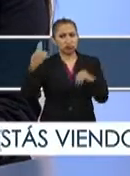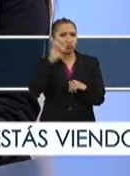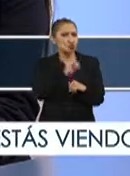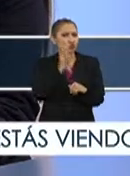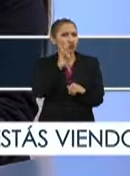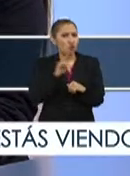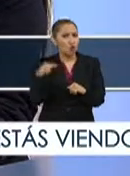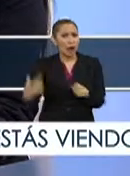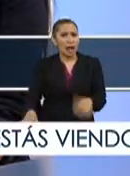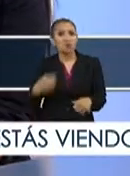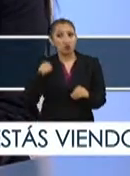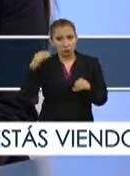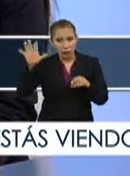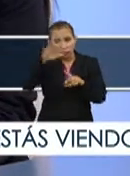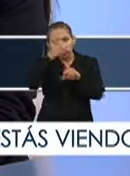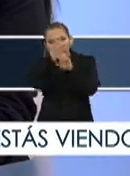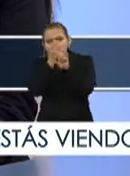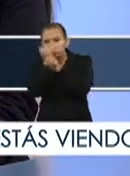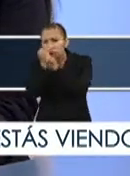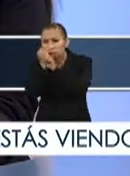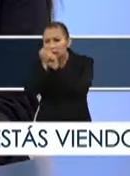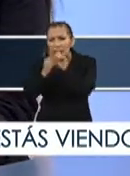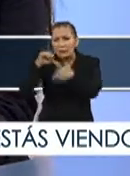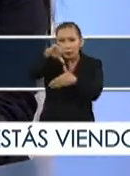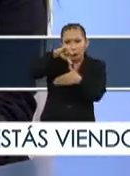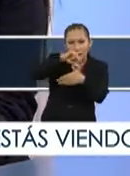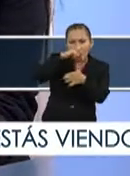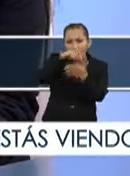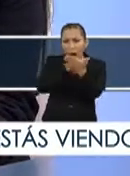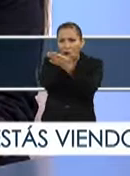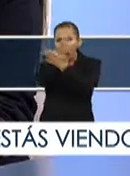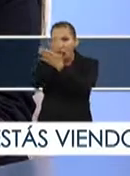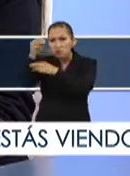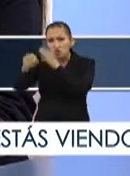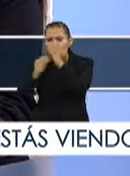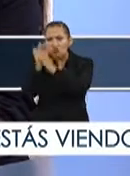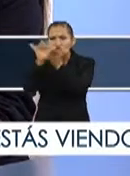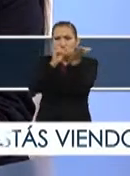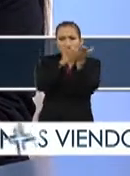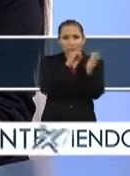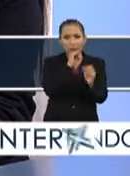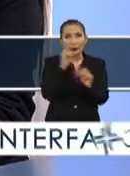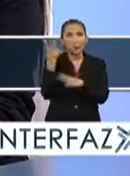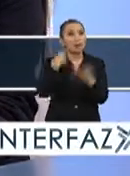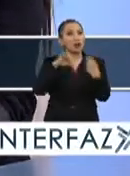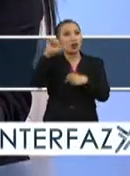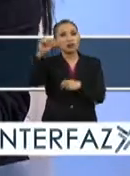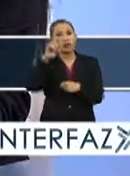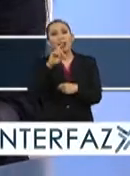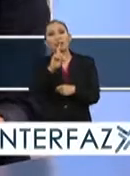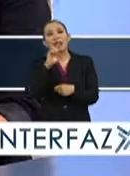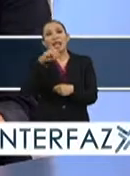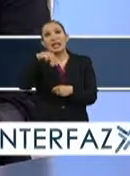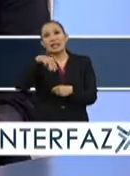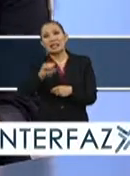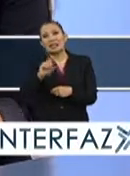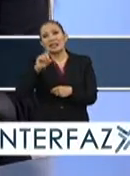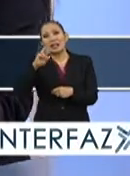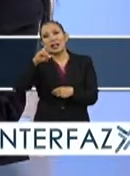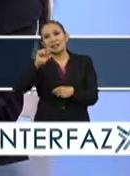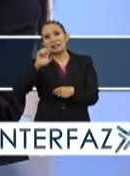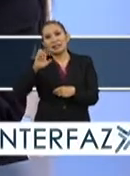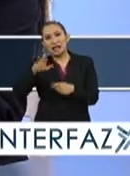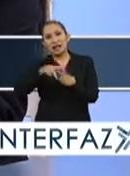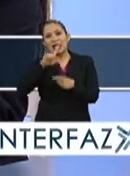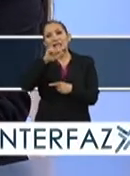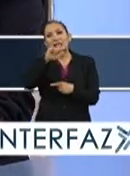periodista, además ha hecho mucha cobertura de Centroamérica, de muchos lugares del mundo. Viene también Denise Dresser, de aquí de México, estará también